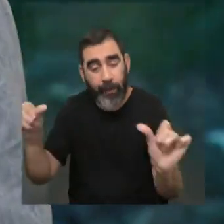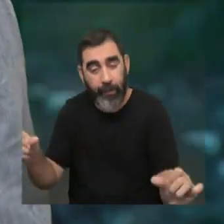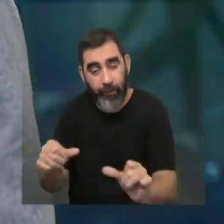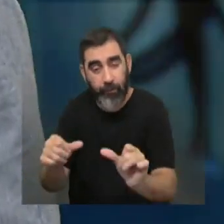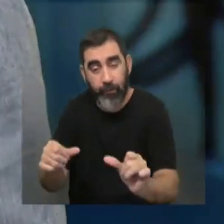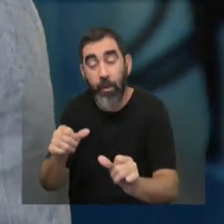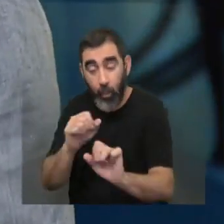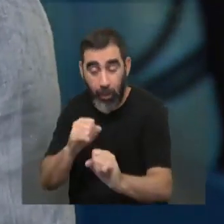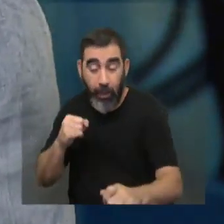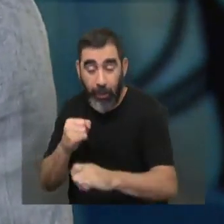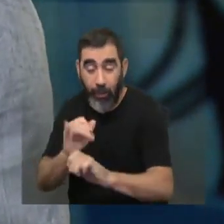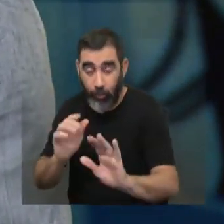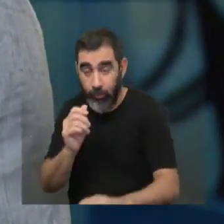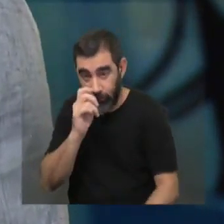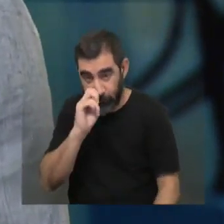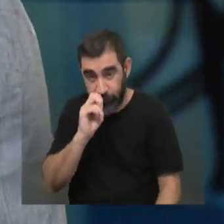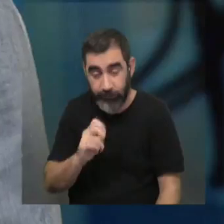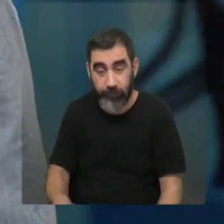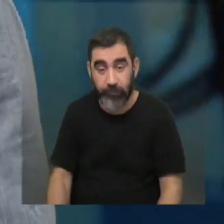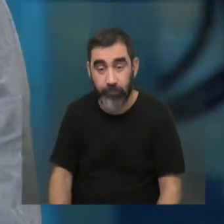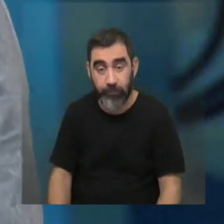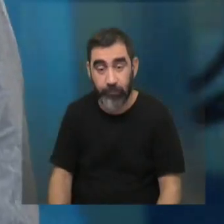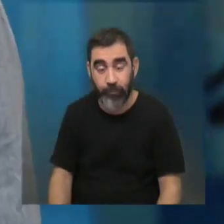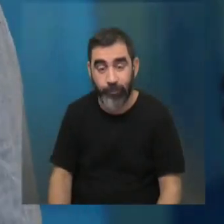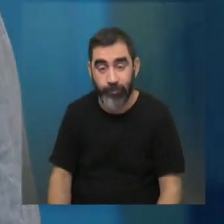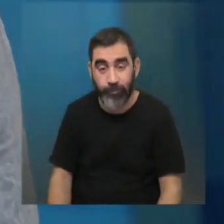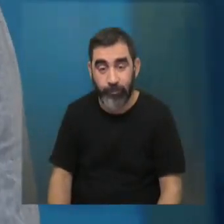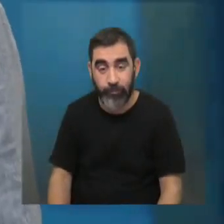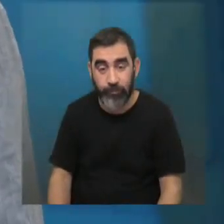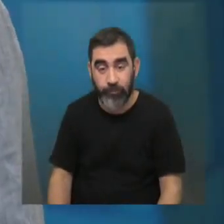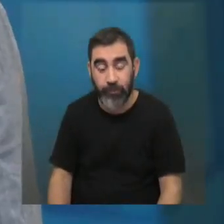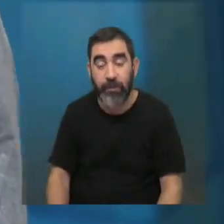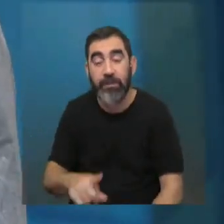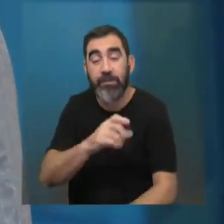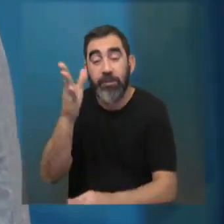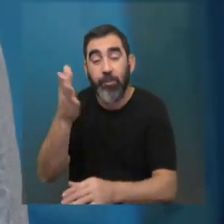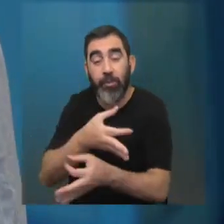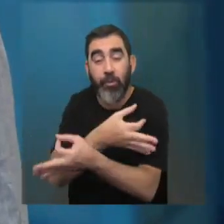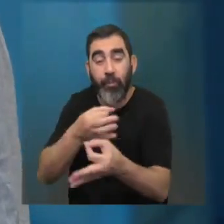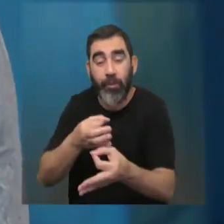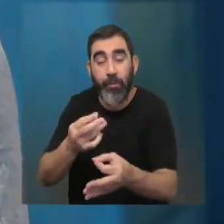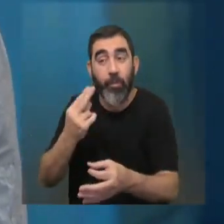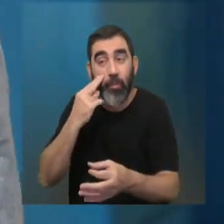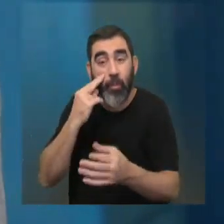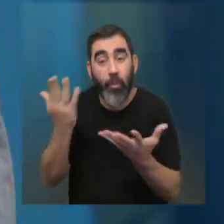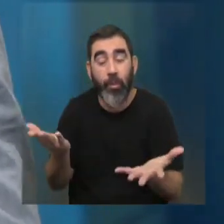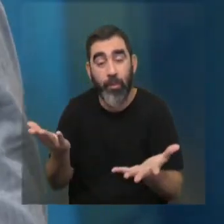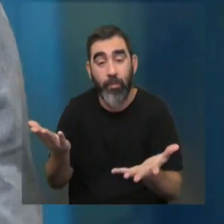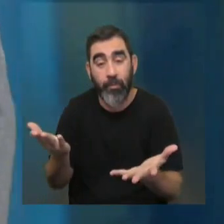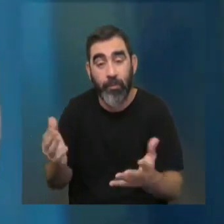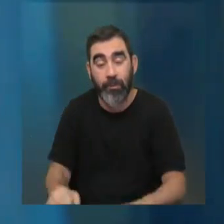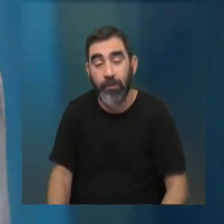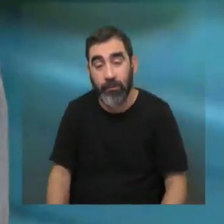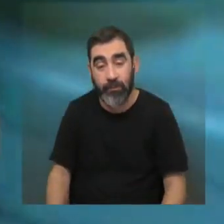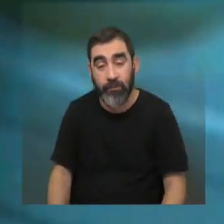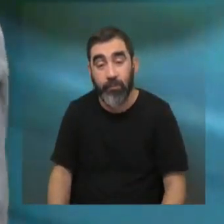un error, ¿no? Llegás al 100%. De hecho, en general, llegar al 100% es un problema, lo llamamos sobreajuste, porque